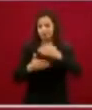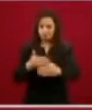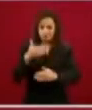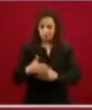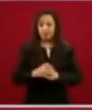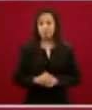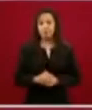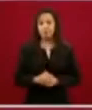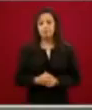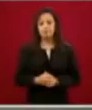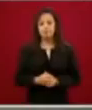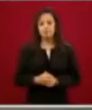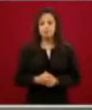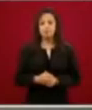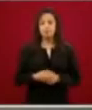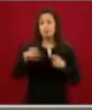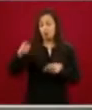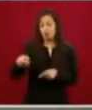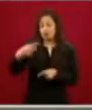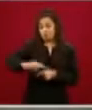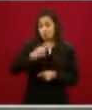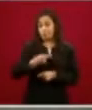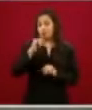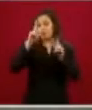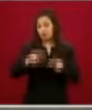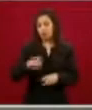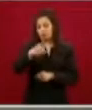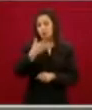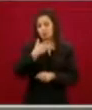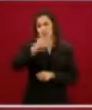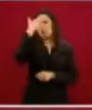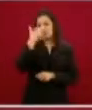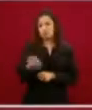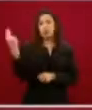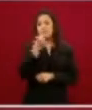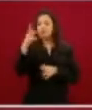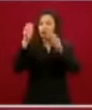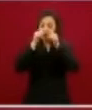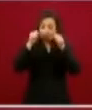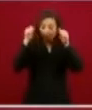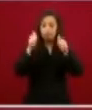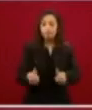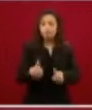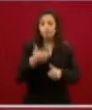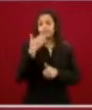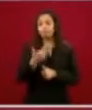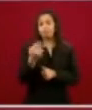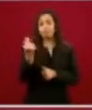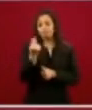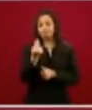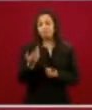acerca de lo que planteas tienes toda la razón hay que atender las causas es lo que siempre hemos dicho